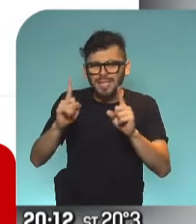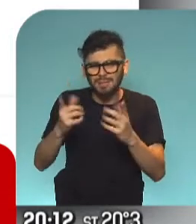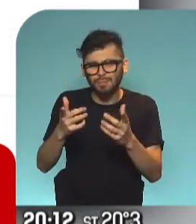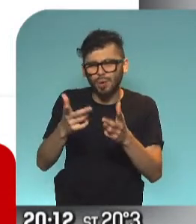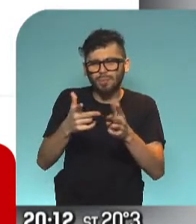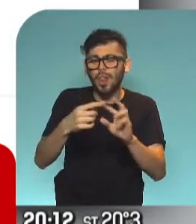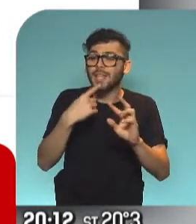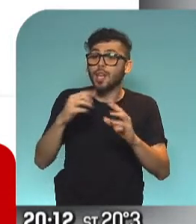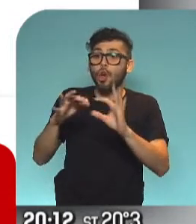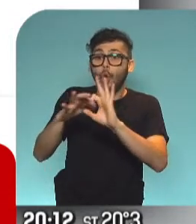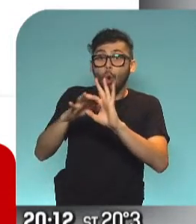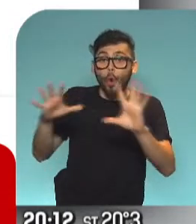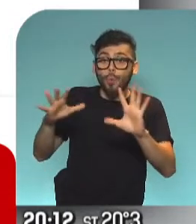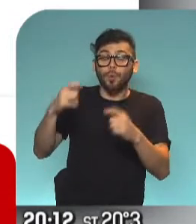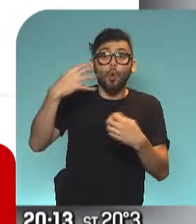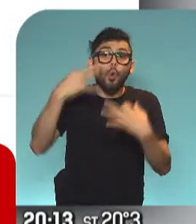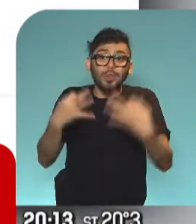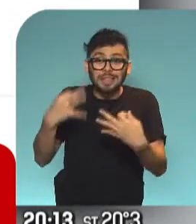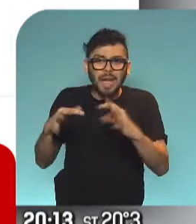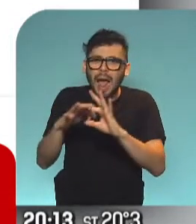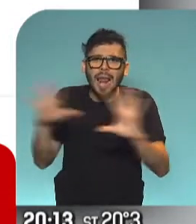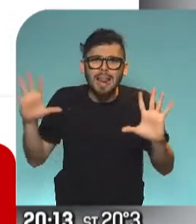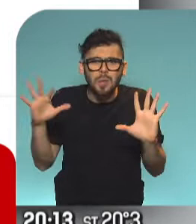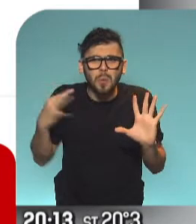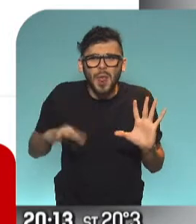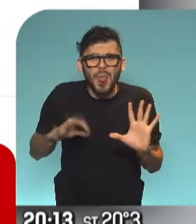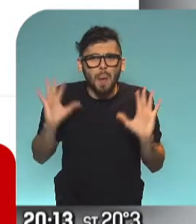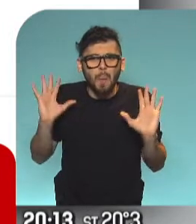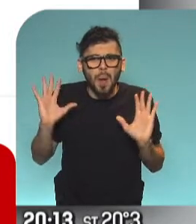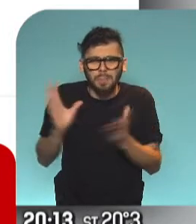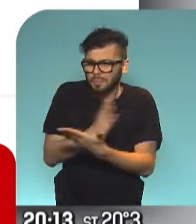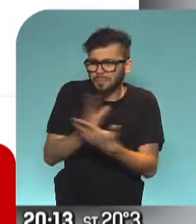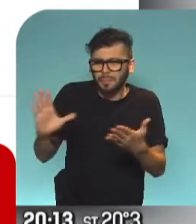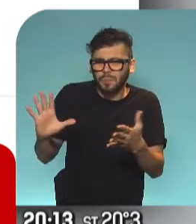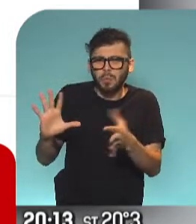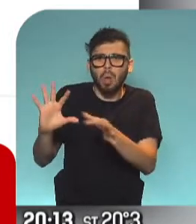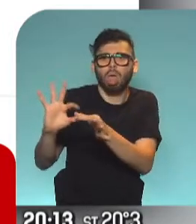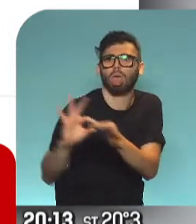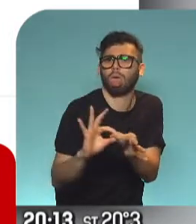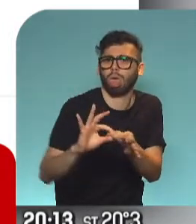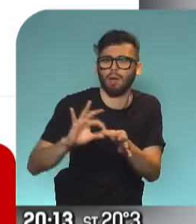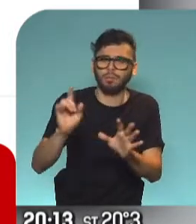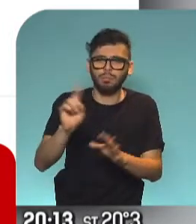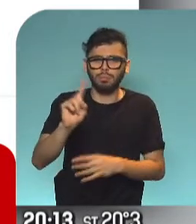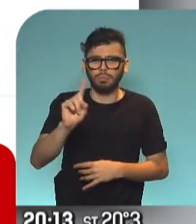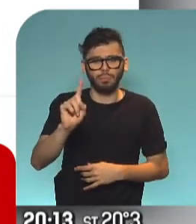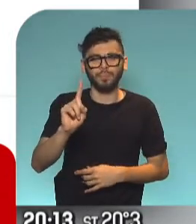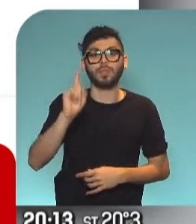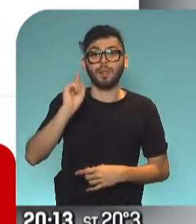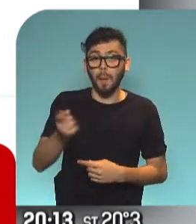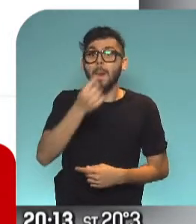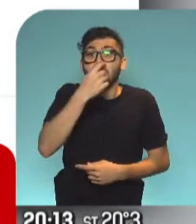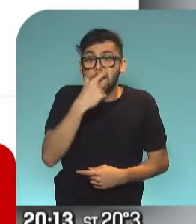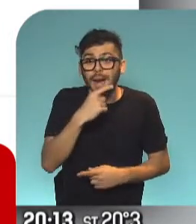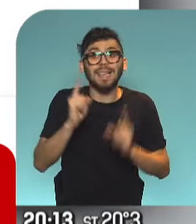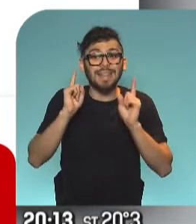justicia independiente, y este fue un poco el mensaje que se repitió desde casi todo el arco político. También Mauricio Macri, por supuesto,